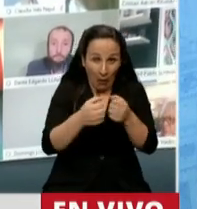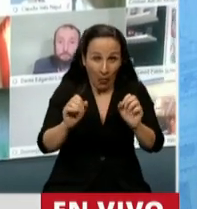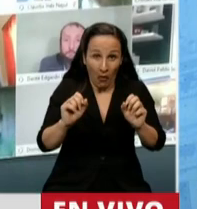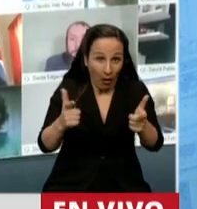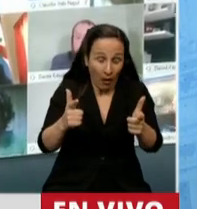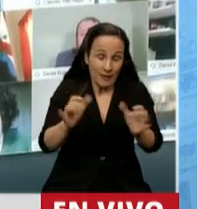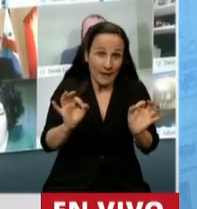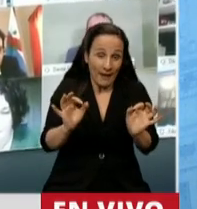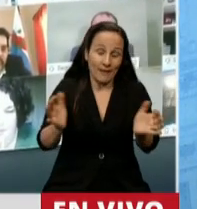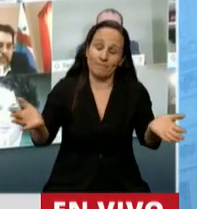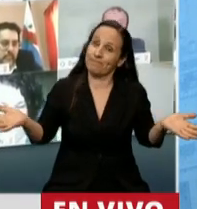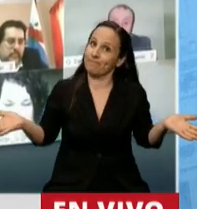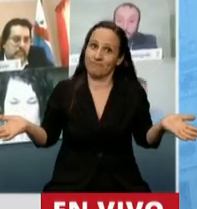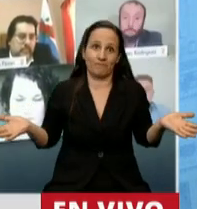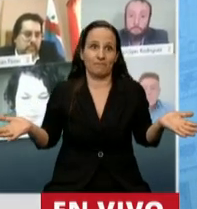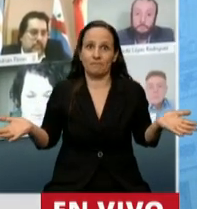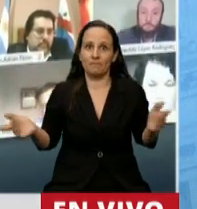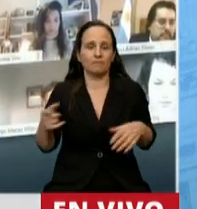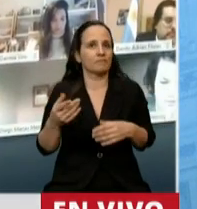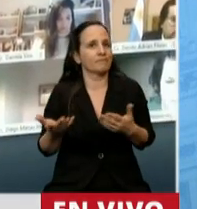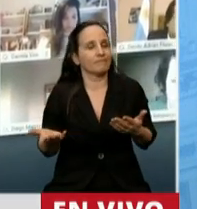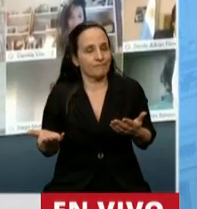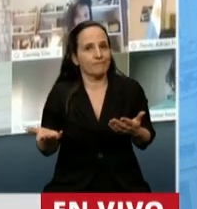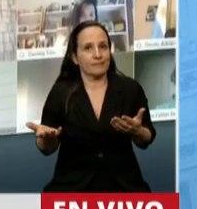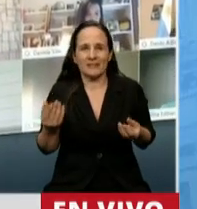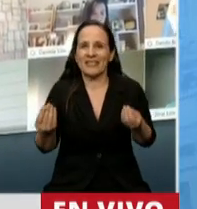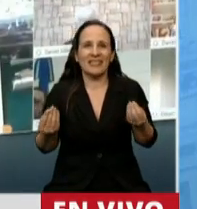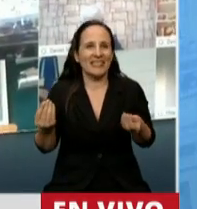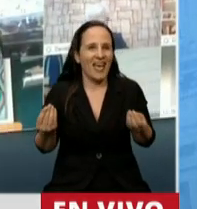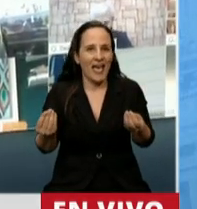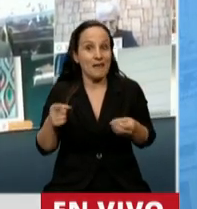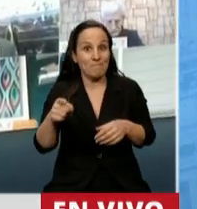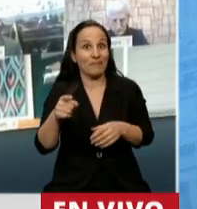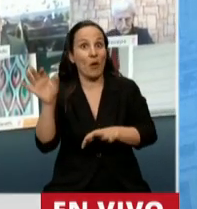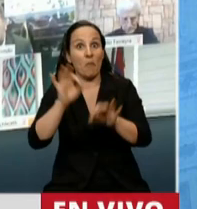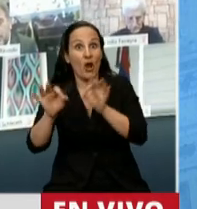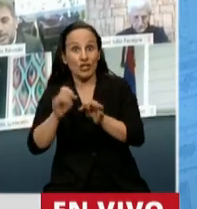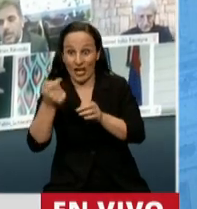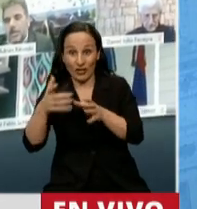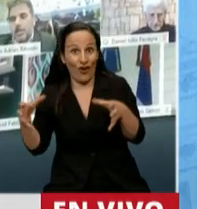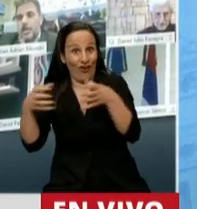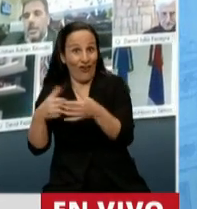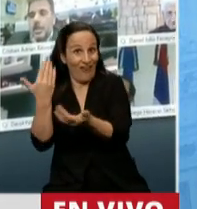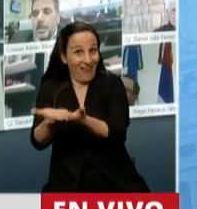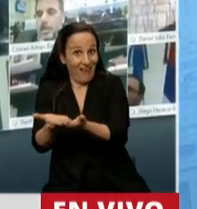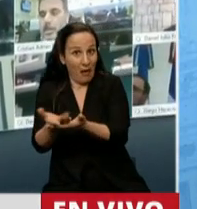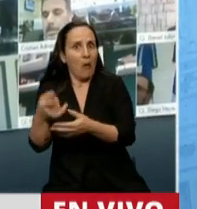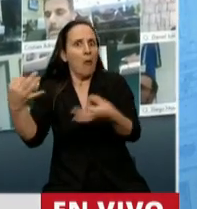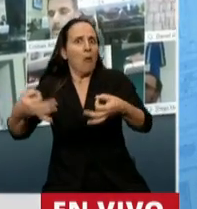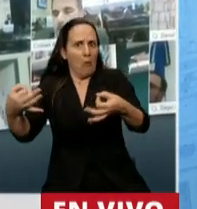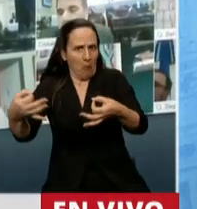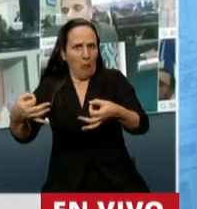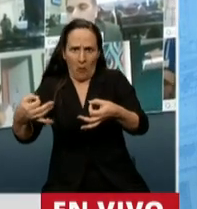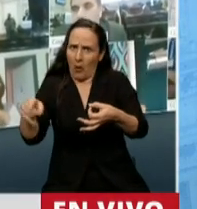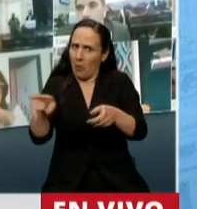porque mire qué sencillo que es el proyecto de la minoría es tan bueno como el que